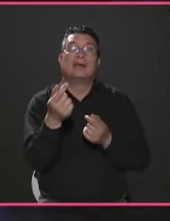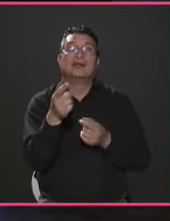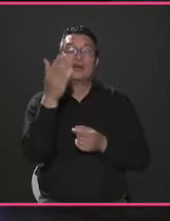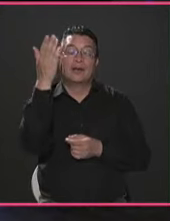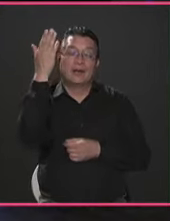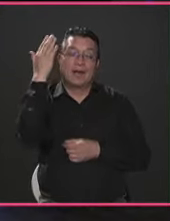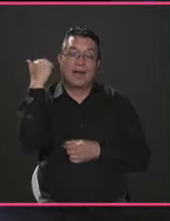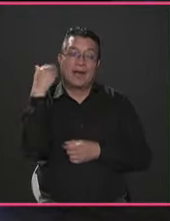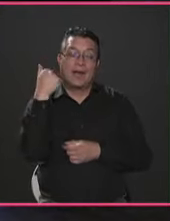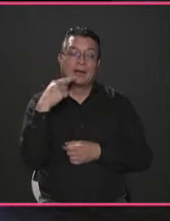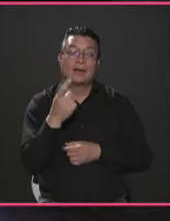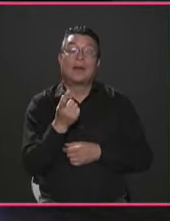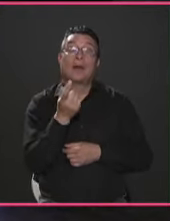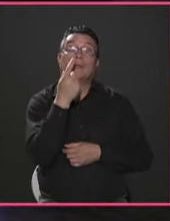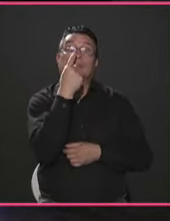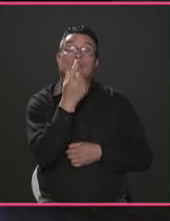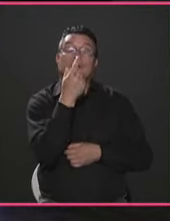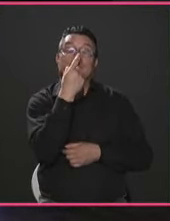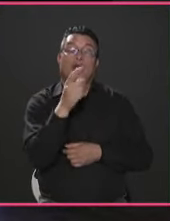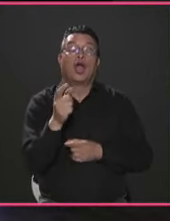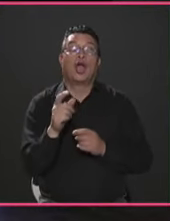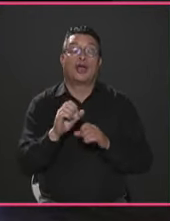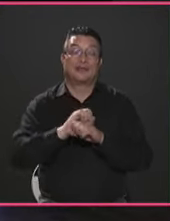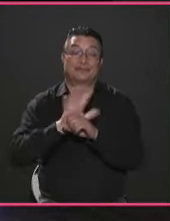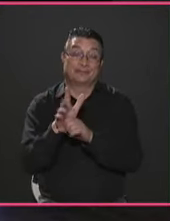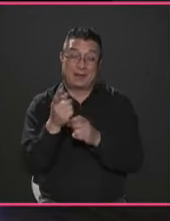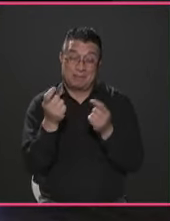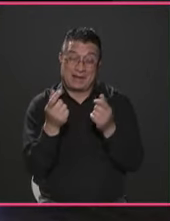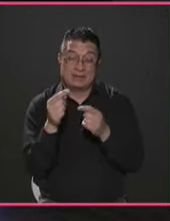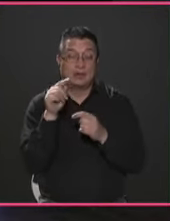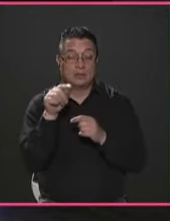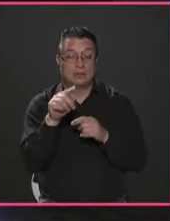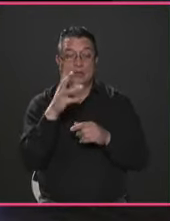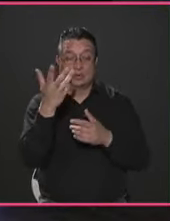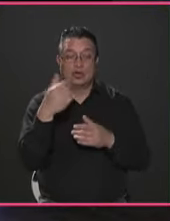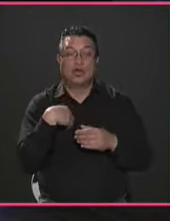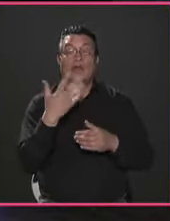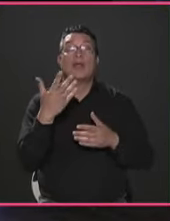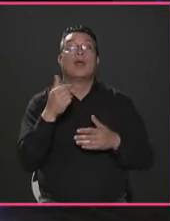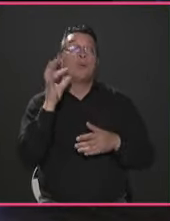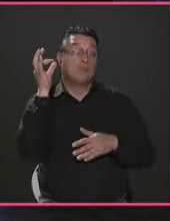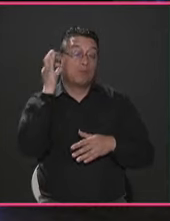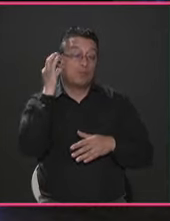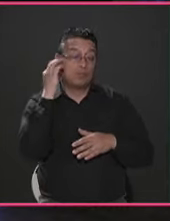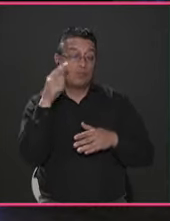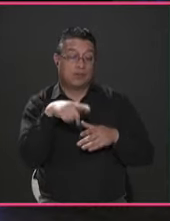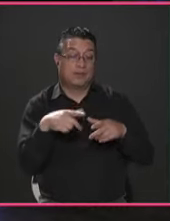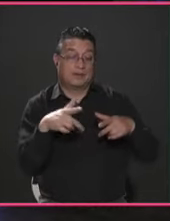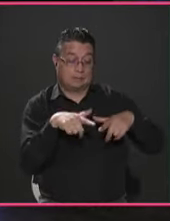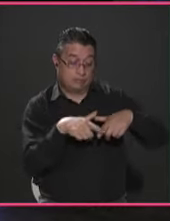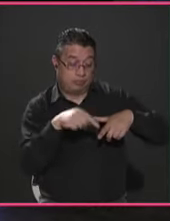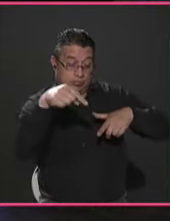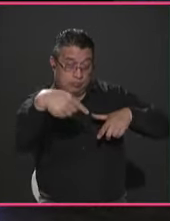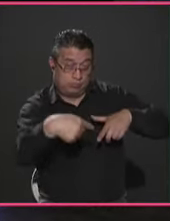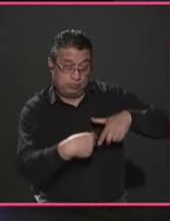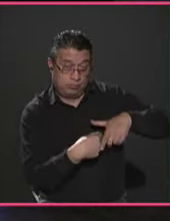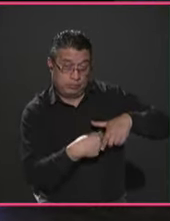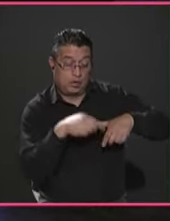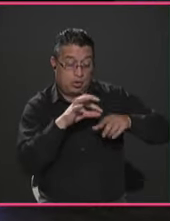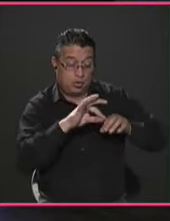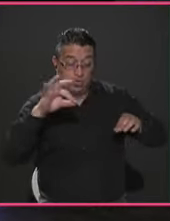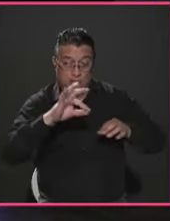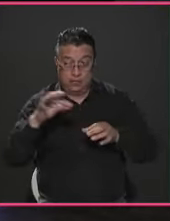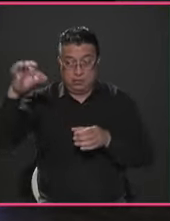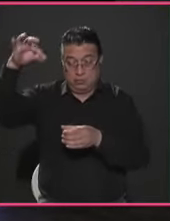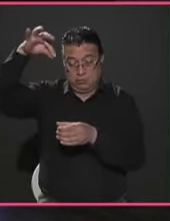muestreos nasofaring en el covid esa tó se inserta en la vagina se le da un par de vueltas se pone en un tubo se quiebra